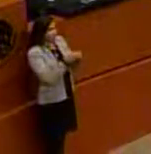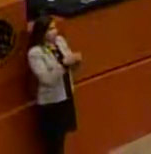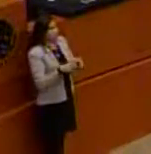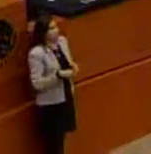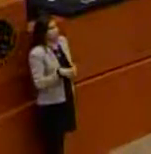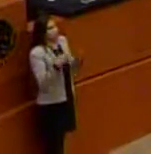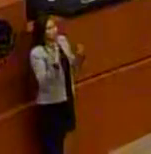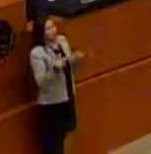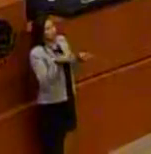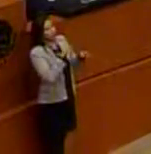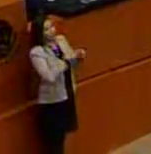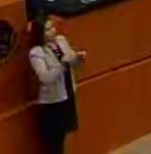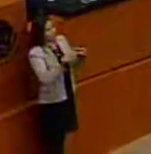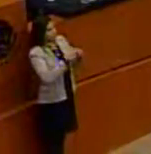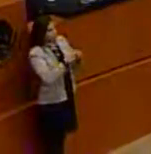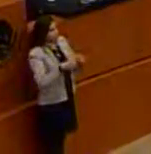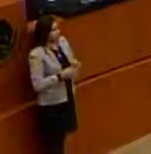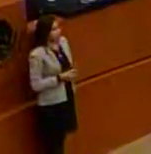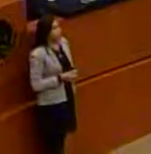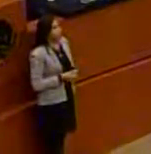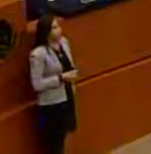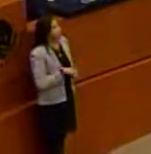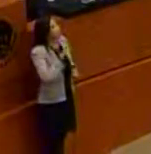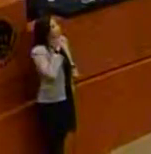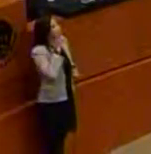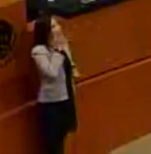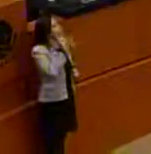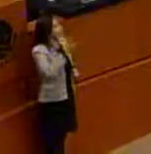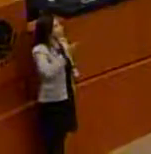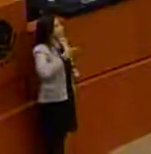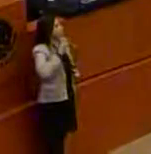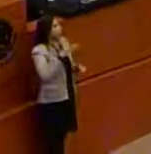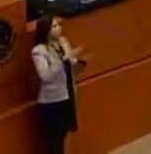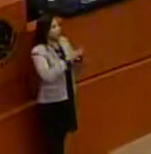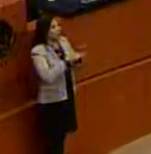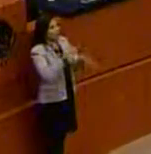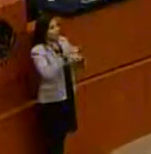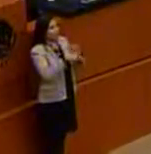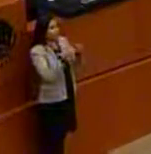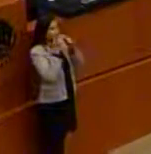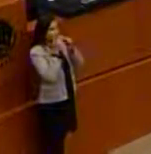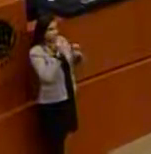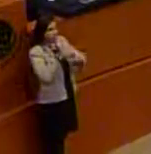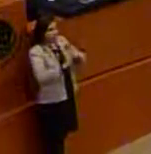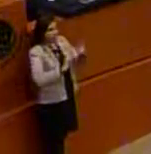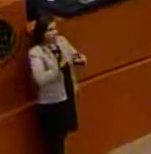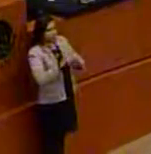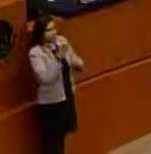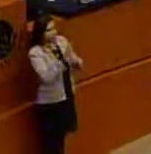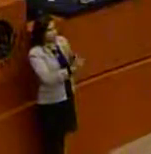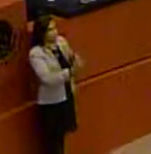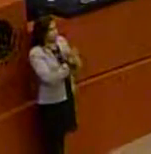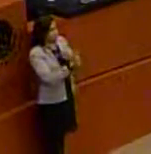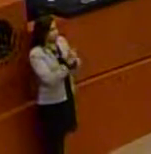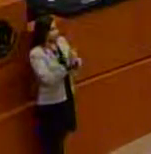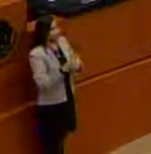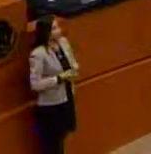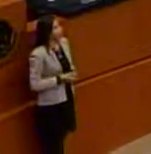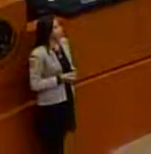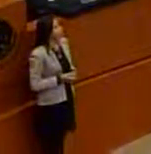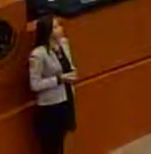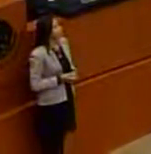unicelulares, unipersonales. Y la pregunta es, entonces, ¿cómo vamos a atender esta